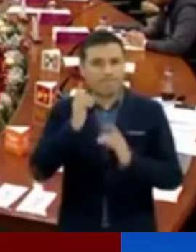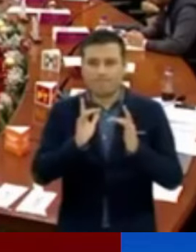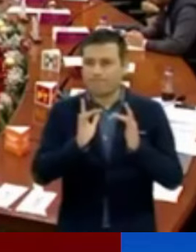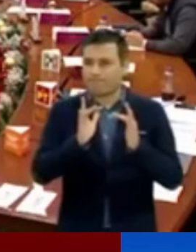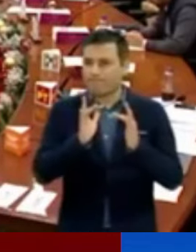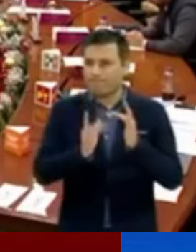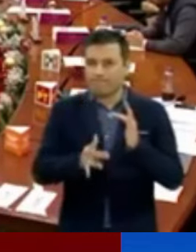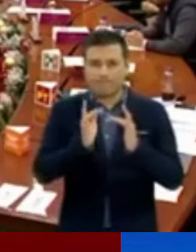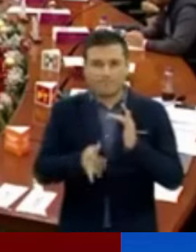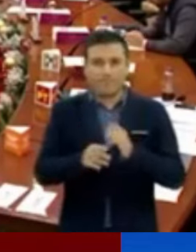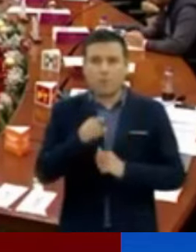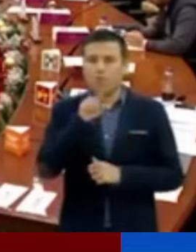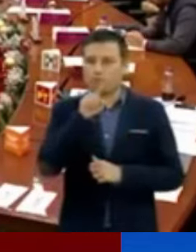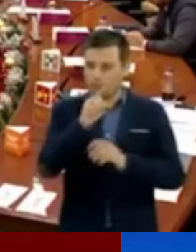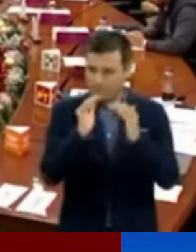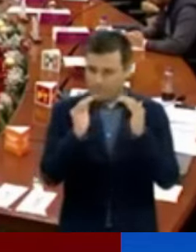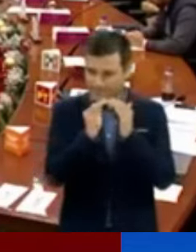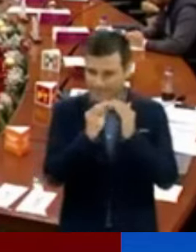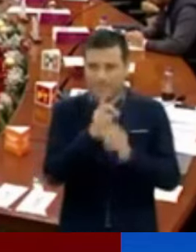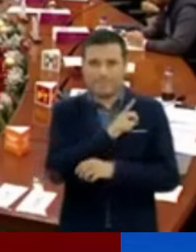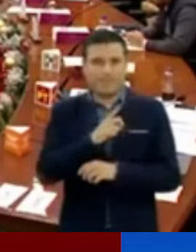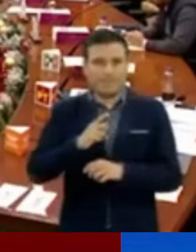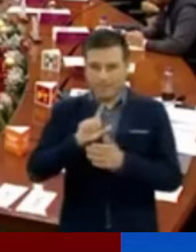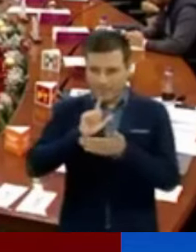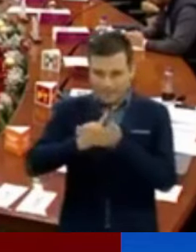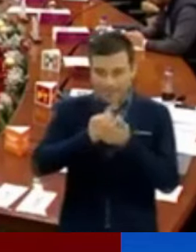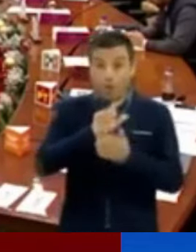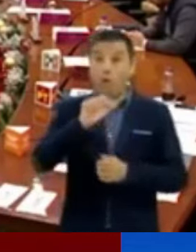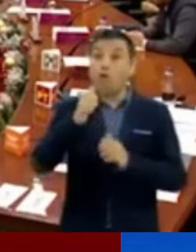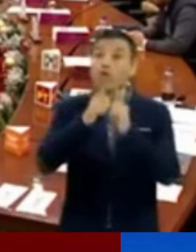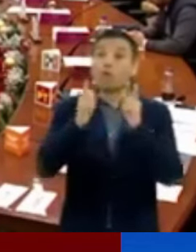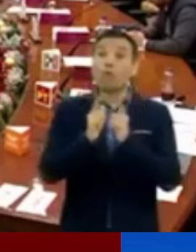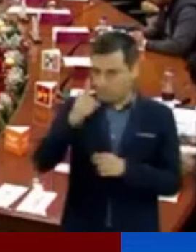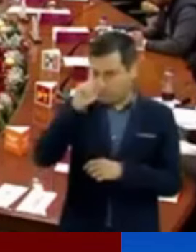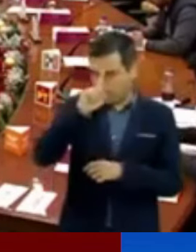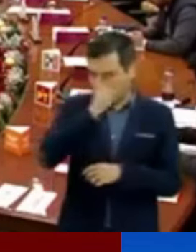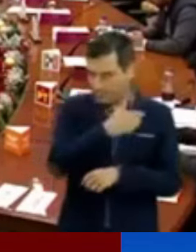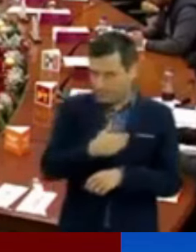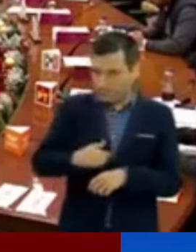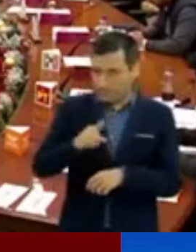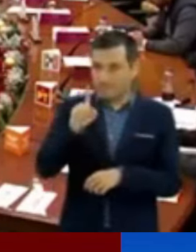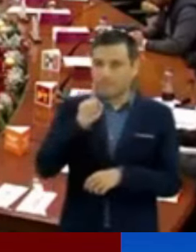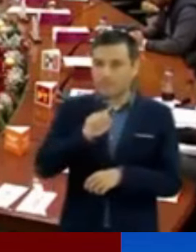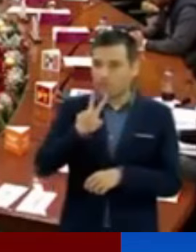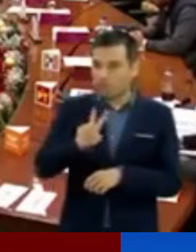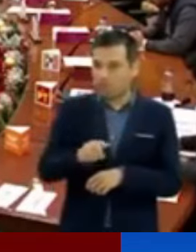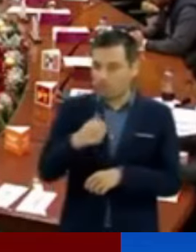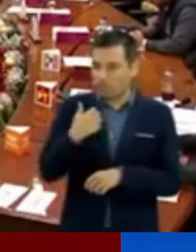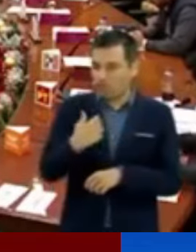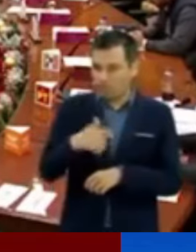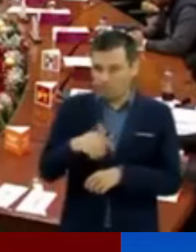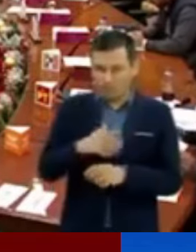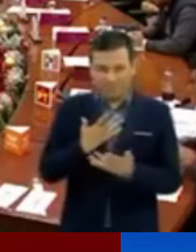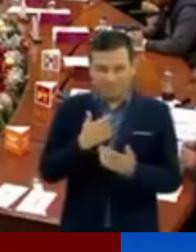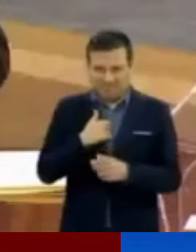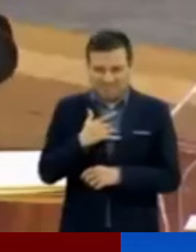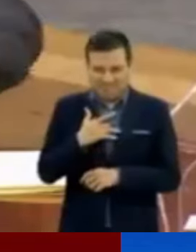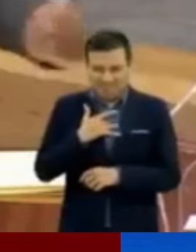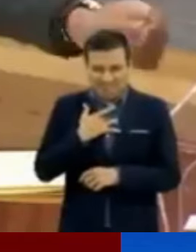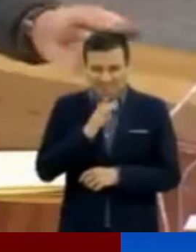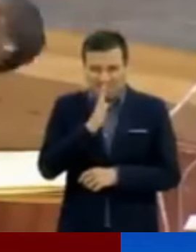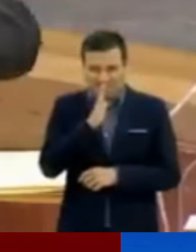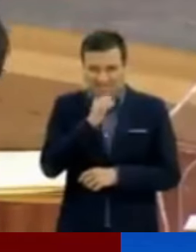A limpiar la casa en lugar de estar viendo a los opositores y a estarlos persiguiendo. La verdad sí se me hace